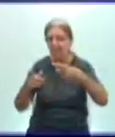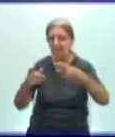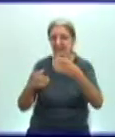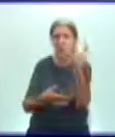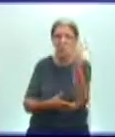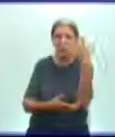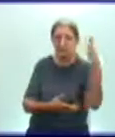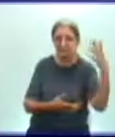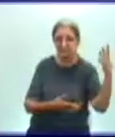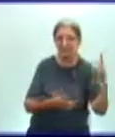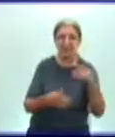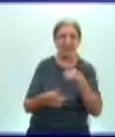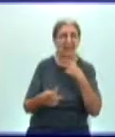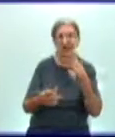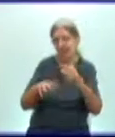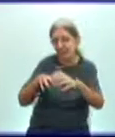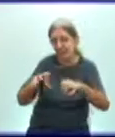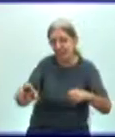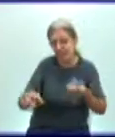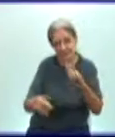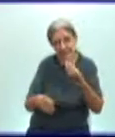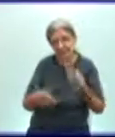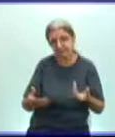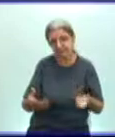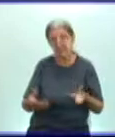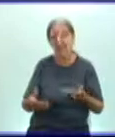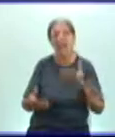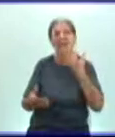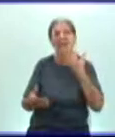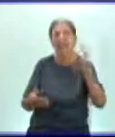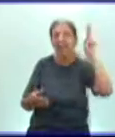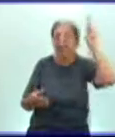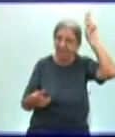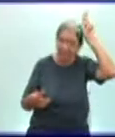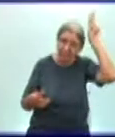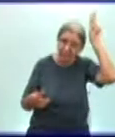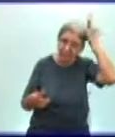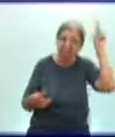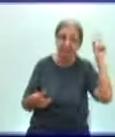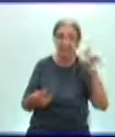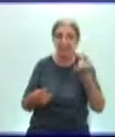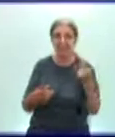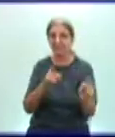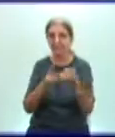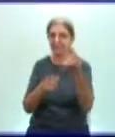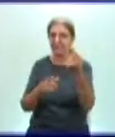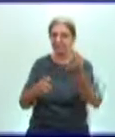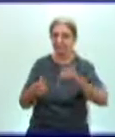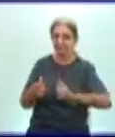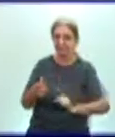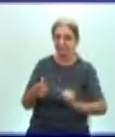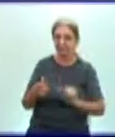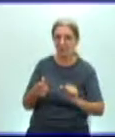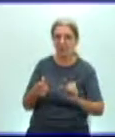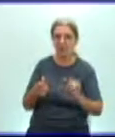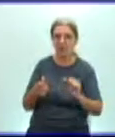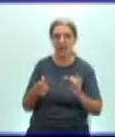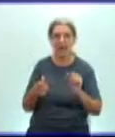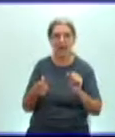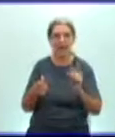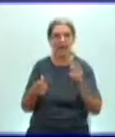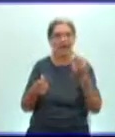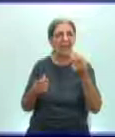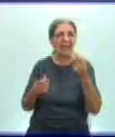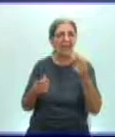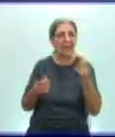subsistencia. Dorne es indio. El primero de sus hijos es negro, pero tiene los ojos